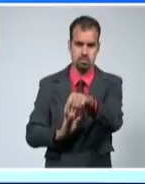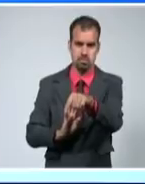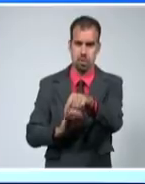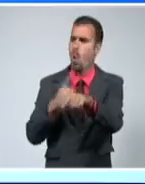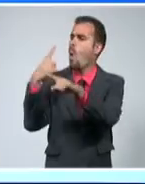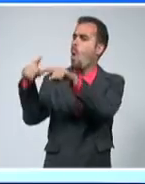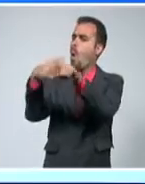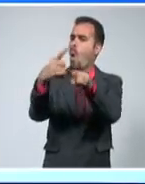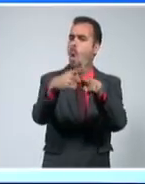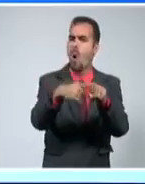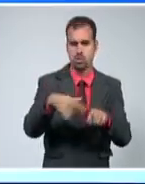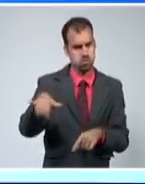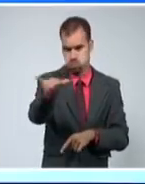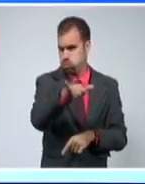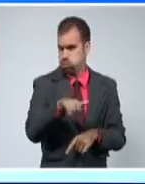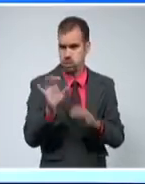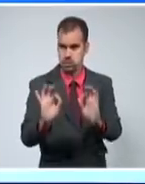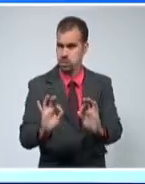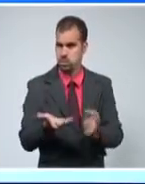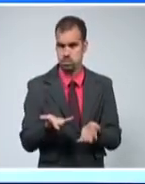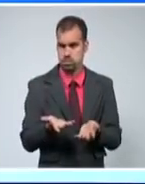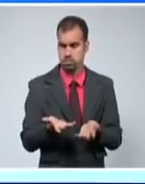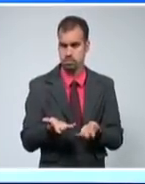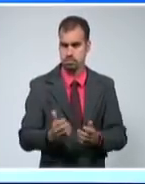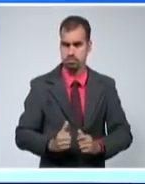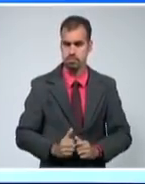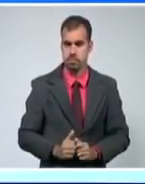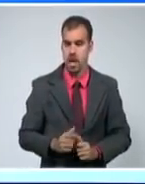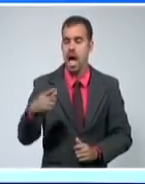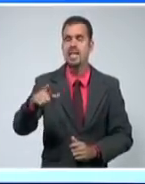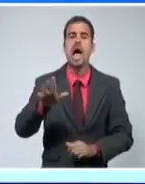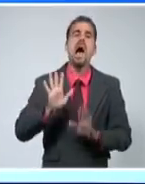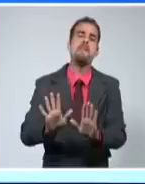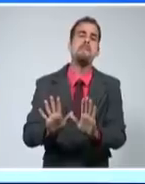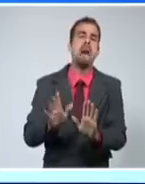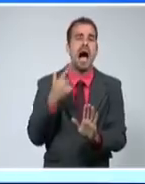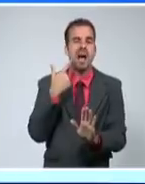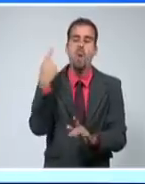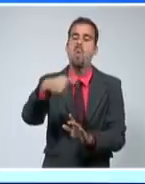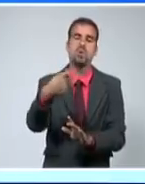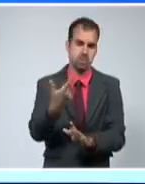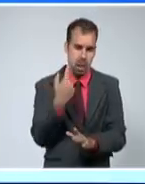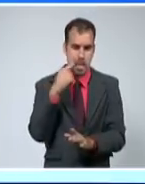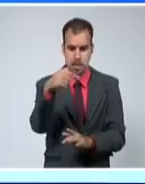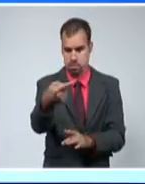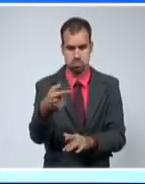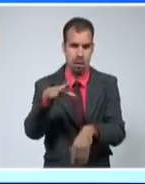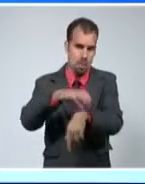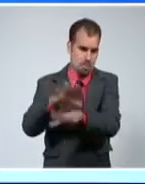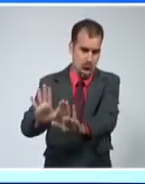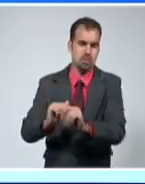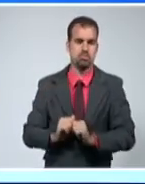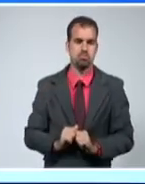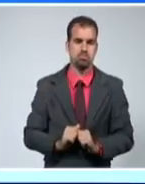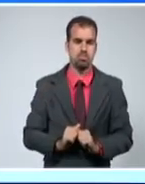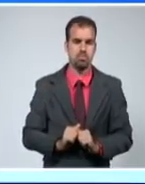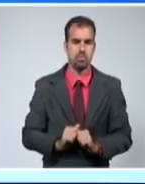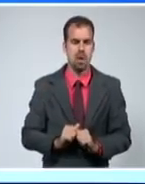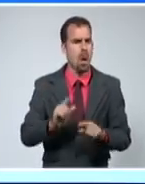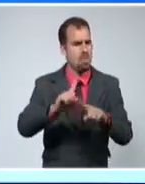procesal está como le dicen popularmente en espera del juicio porque yo les explico todo esto se los digo porque los que